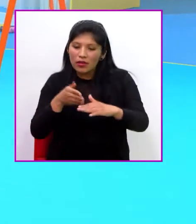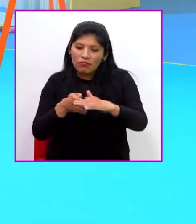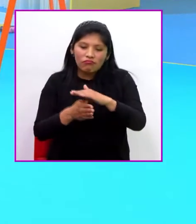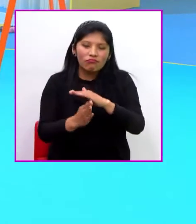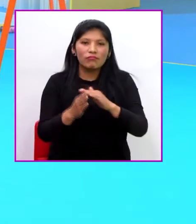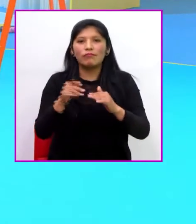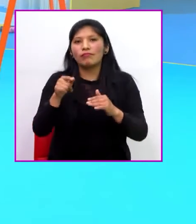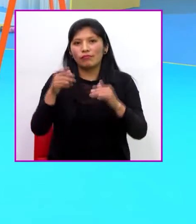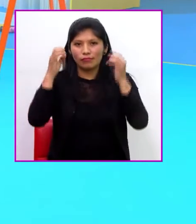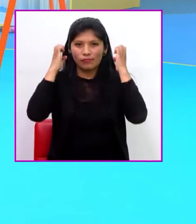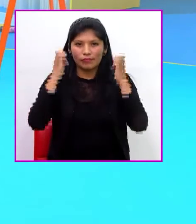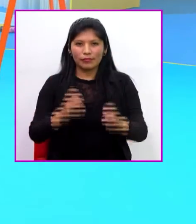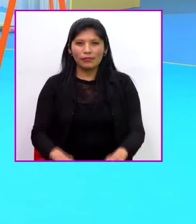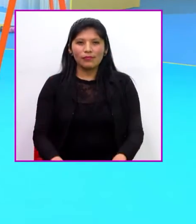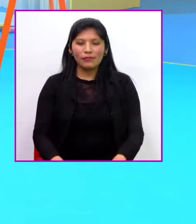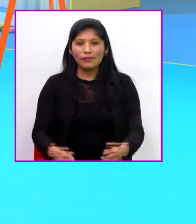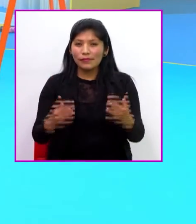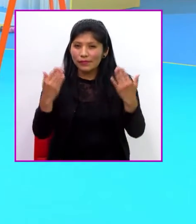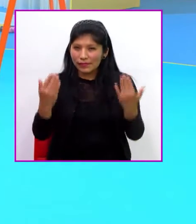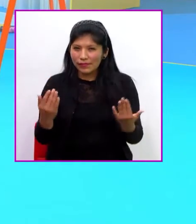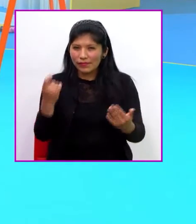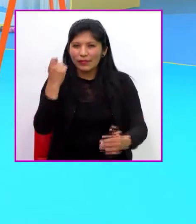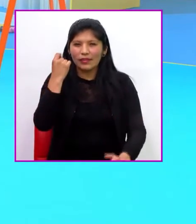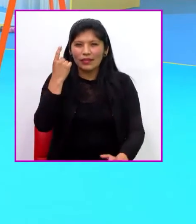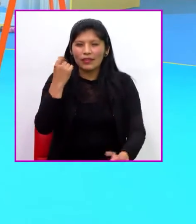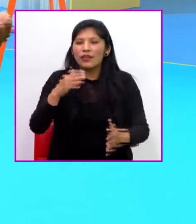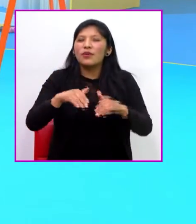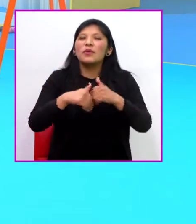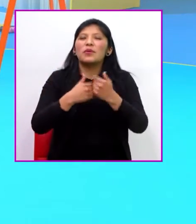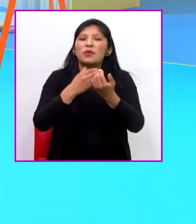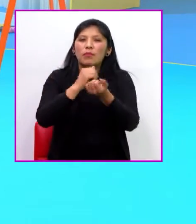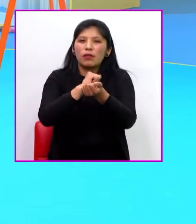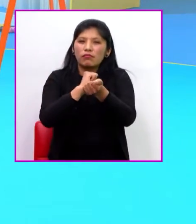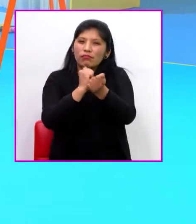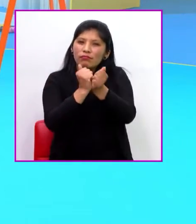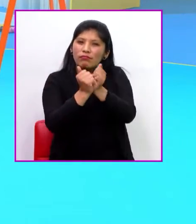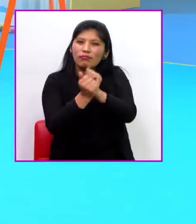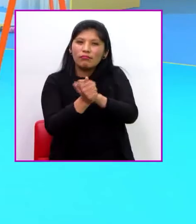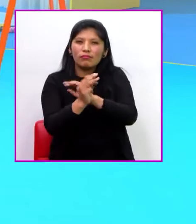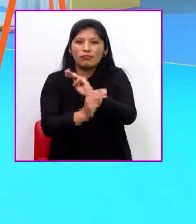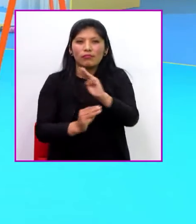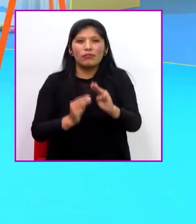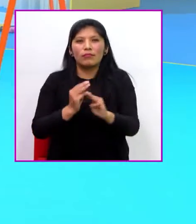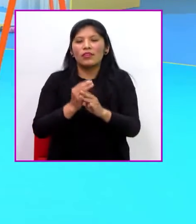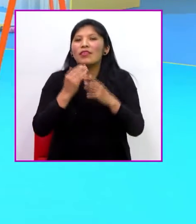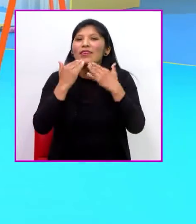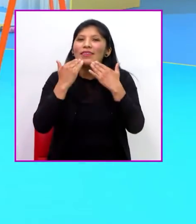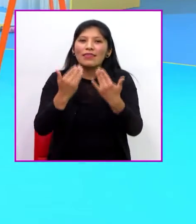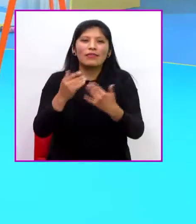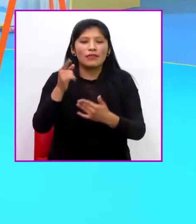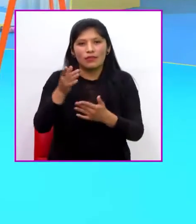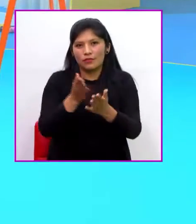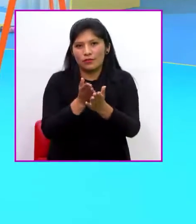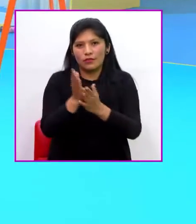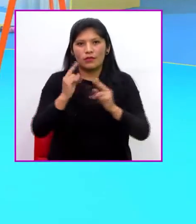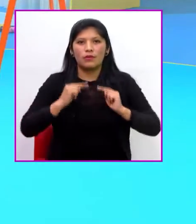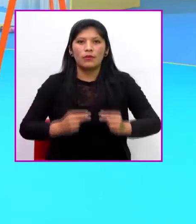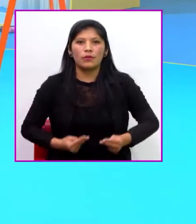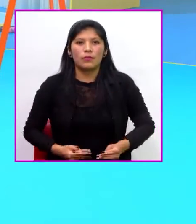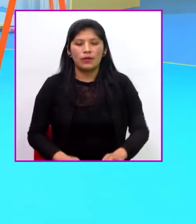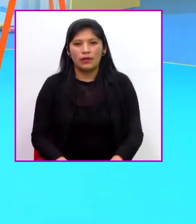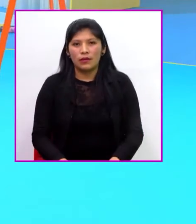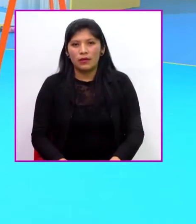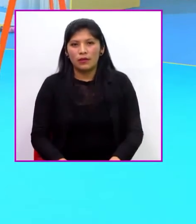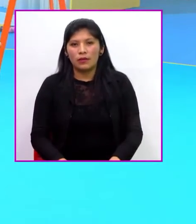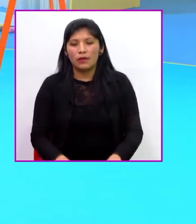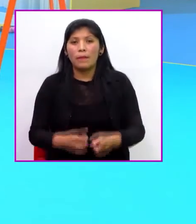educación. ¿Te das cuenta cómo ha ido cambiando el mundo gracias a los derechos humanos?